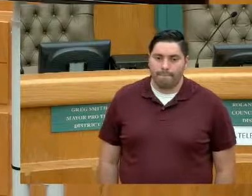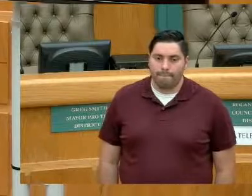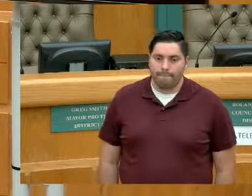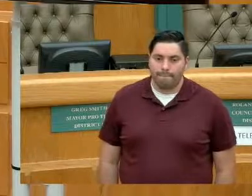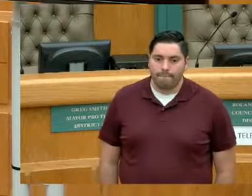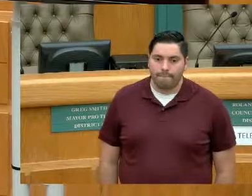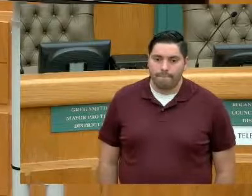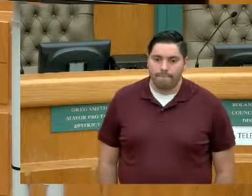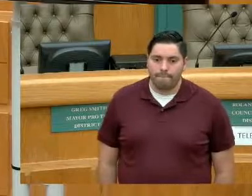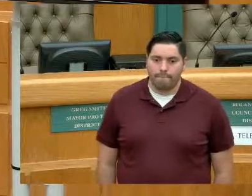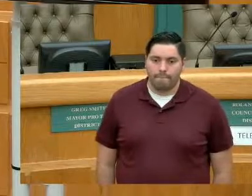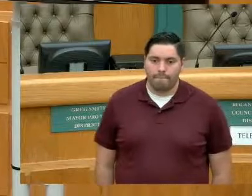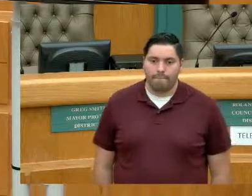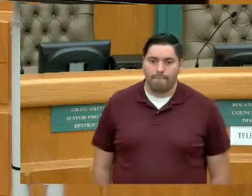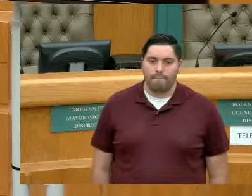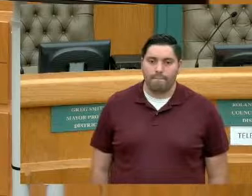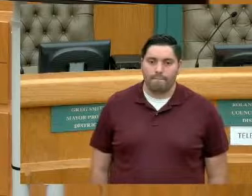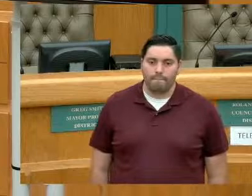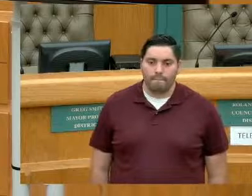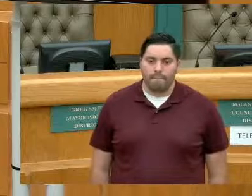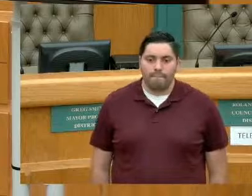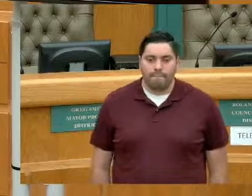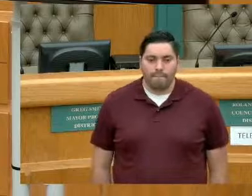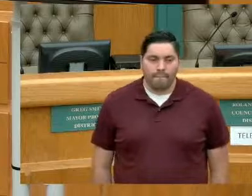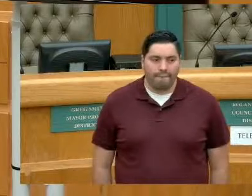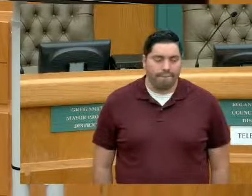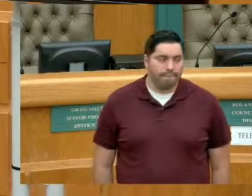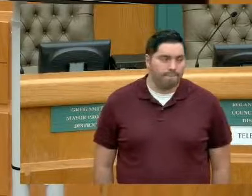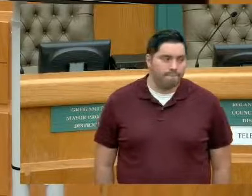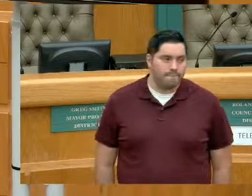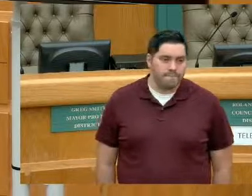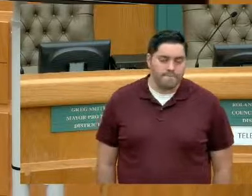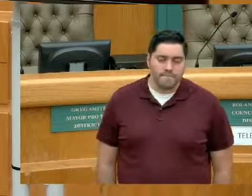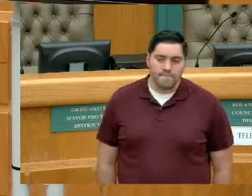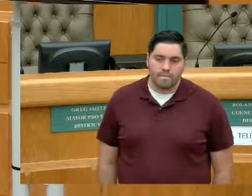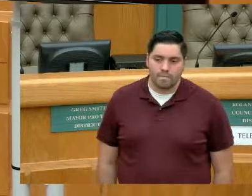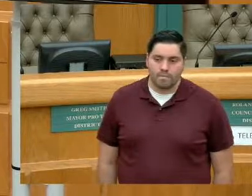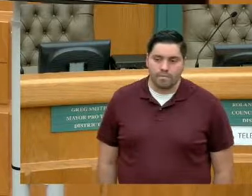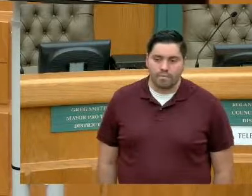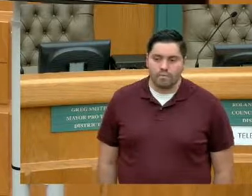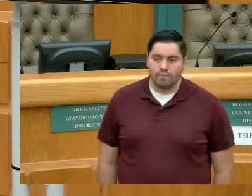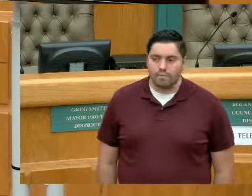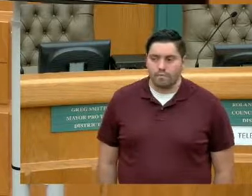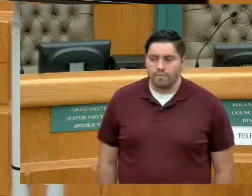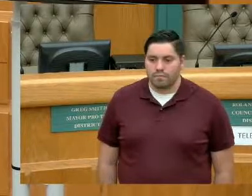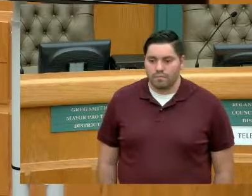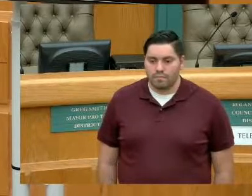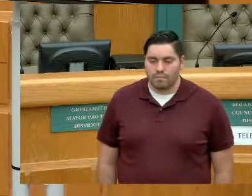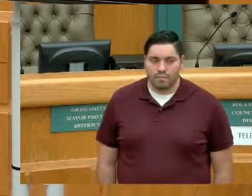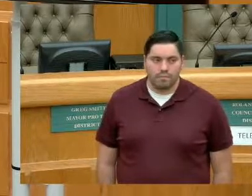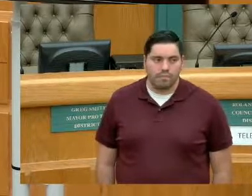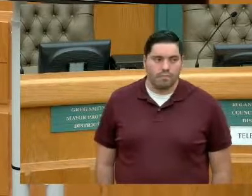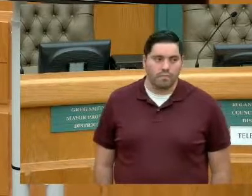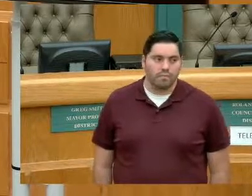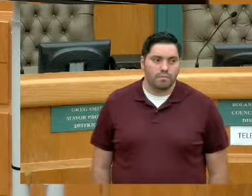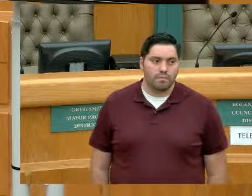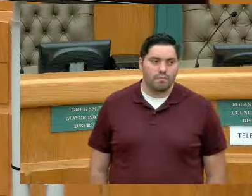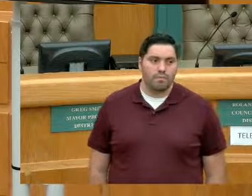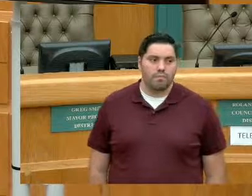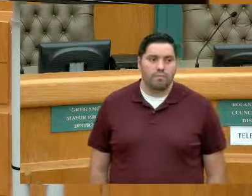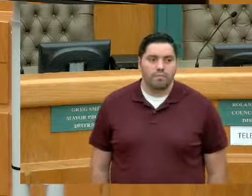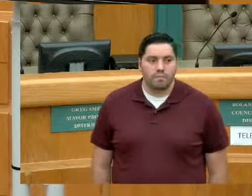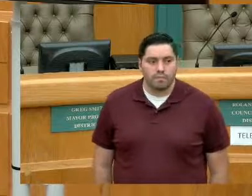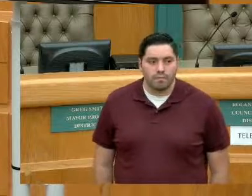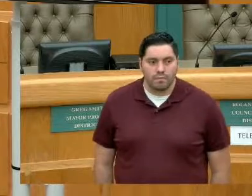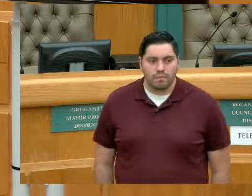clientes estén sentados. Los parques recreacionales podrán abrir al 50% de su capacidad, así como las ferias. Los restaurantes ahora